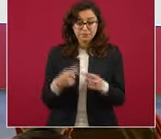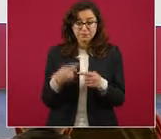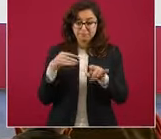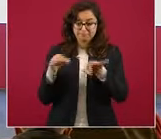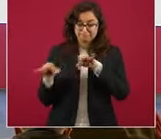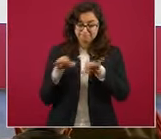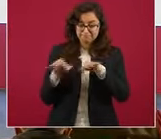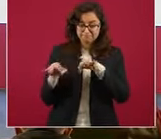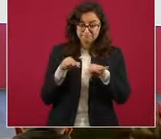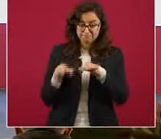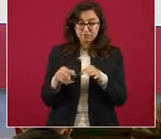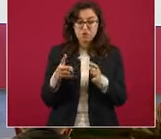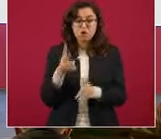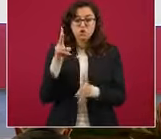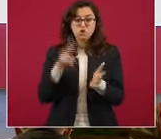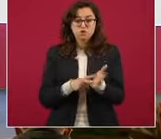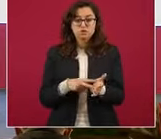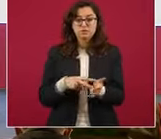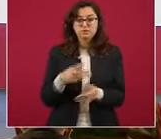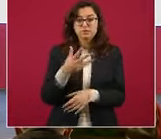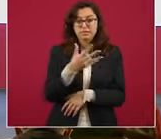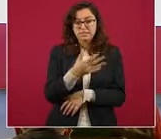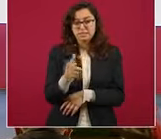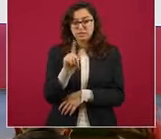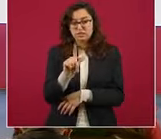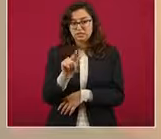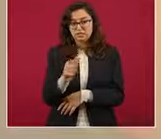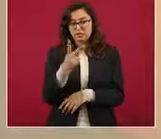trabajo: 2,572 detenidos,